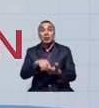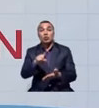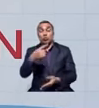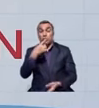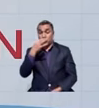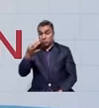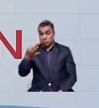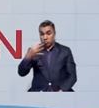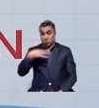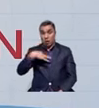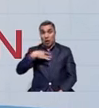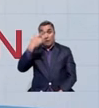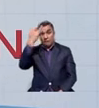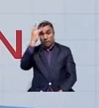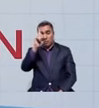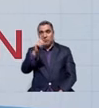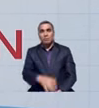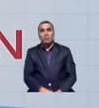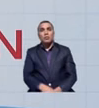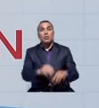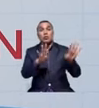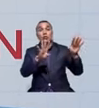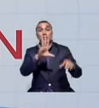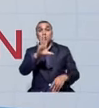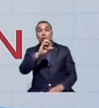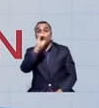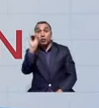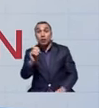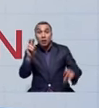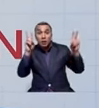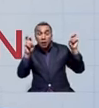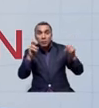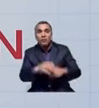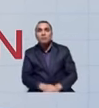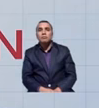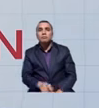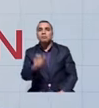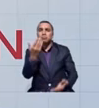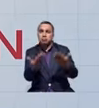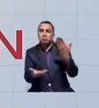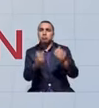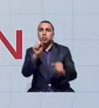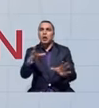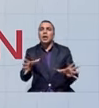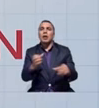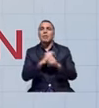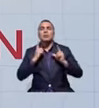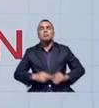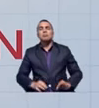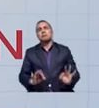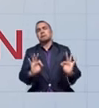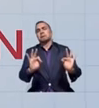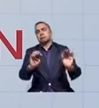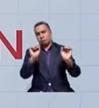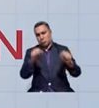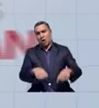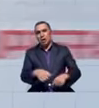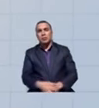si te contagias de esta enfermedad, en el 95% de casos, la probabilidad de que te recuperes es muy